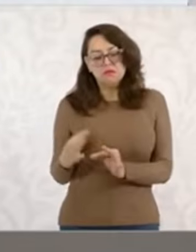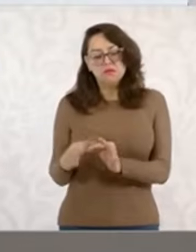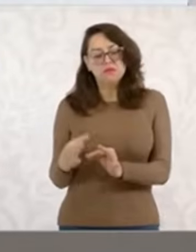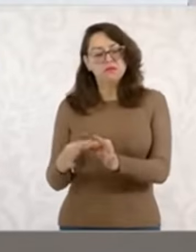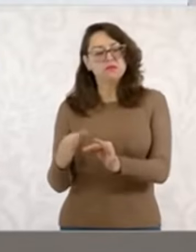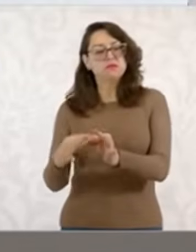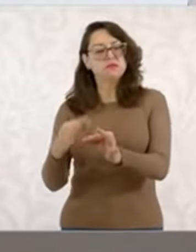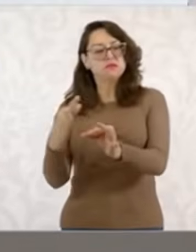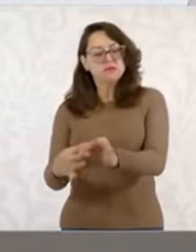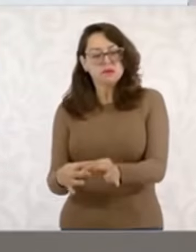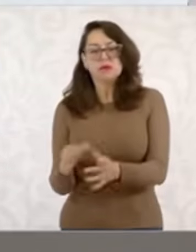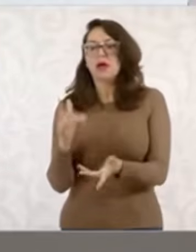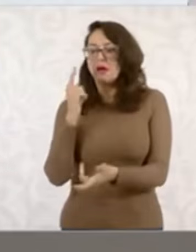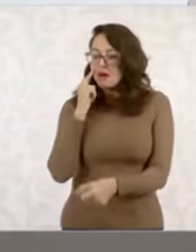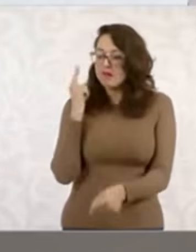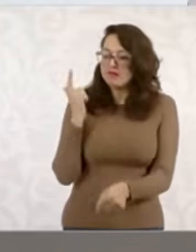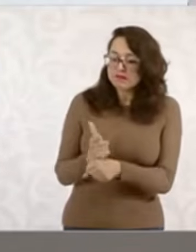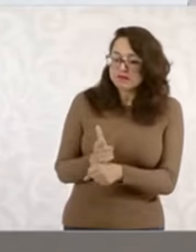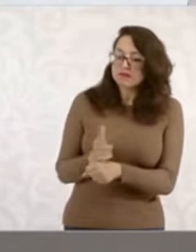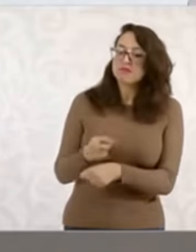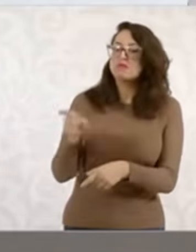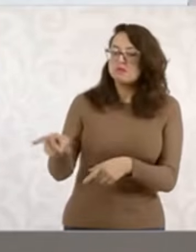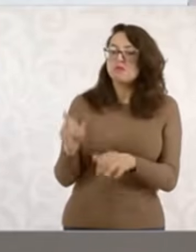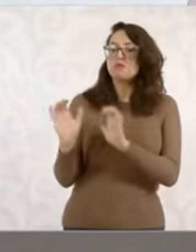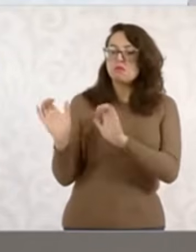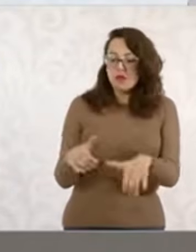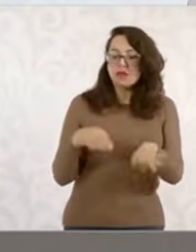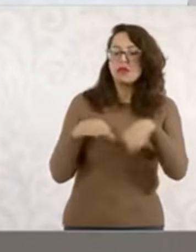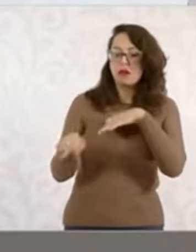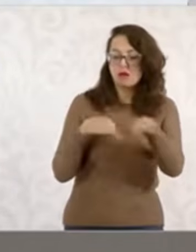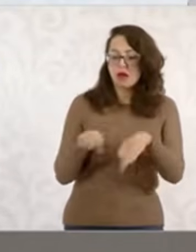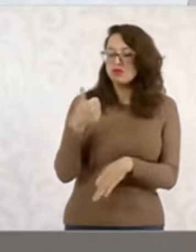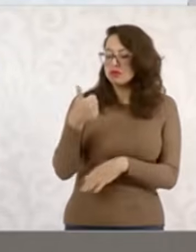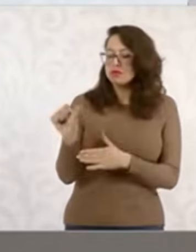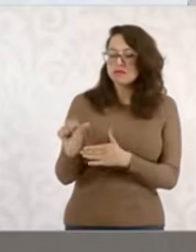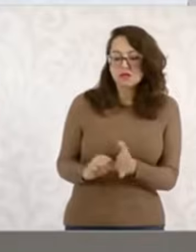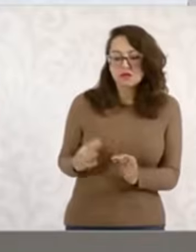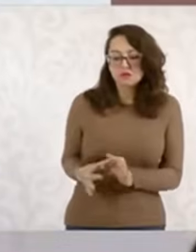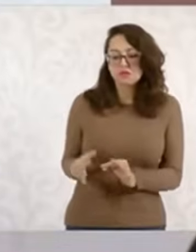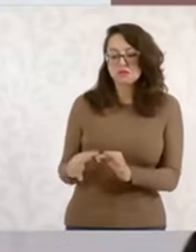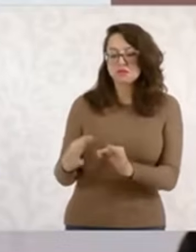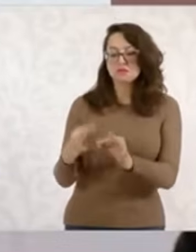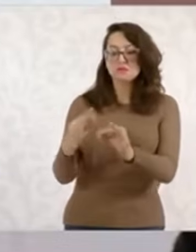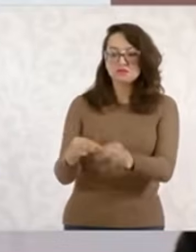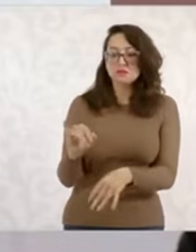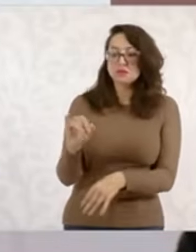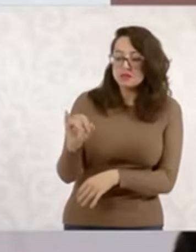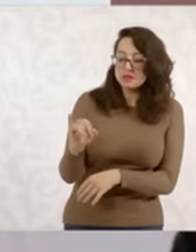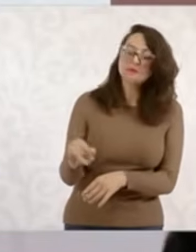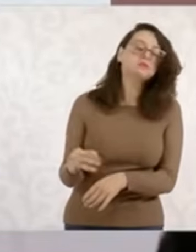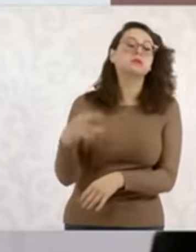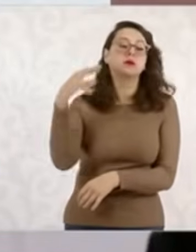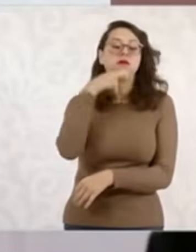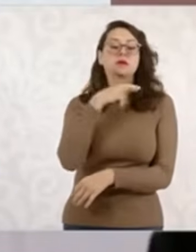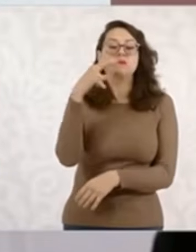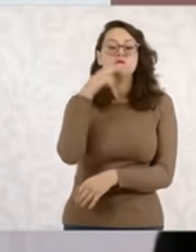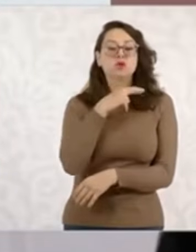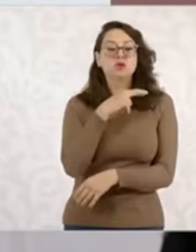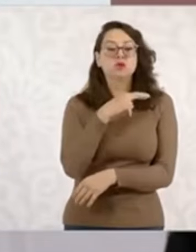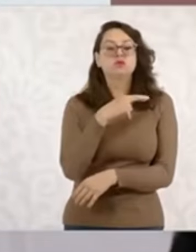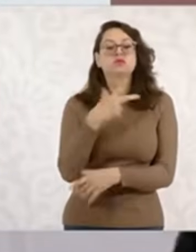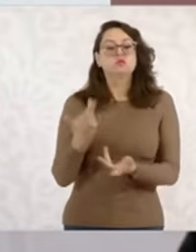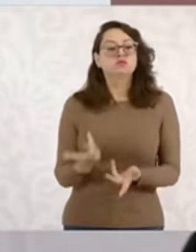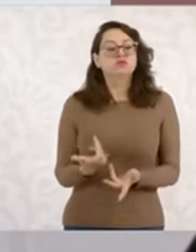lo identificamos, verificamos los 6 meses de cotización y de inmediato se le da